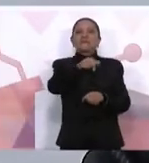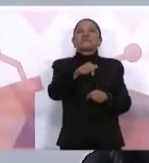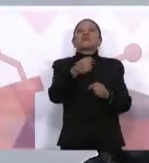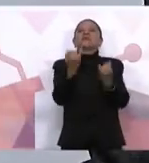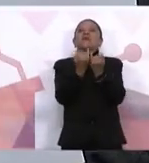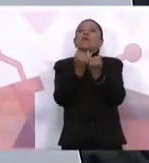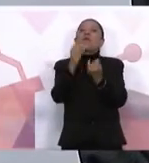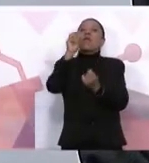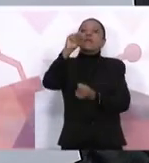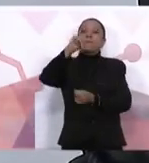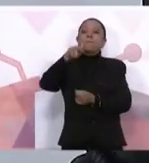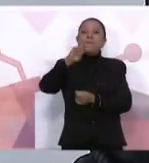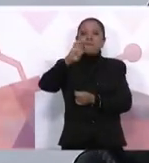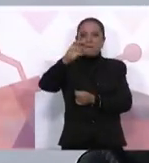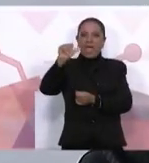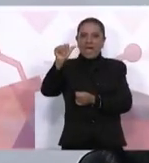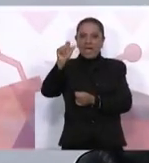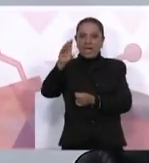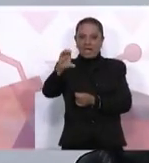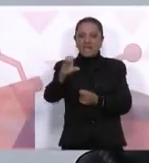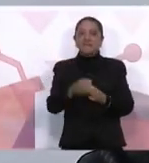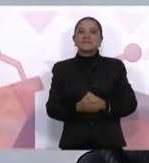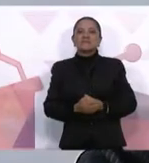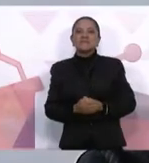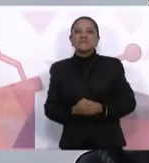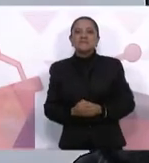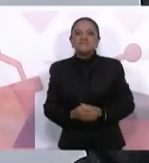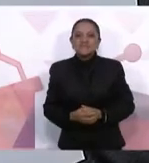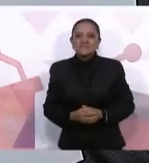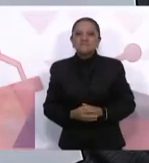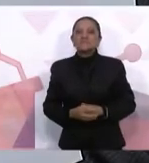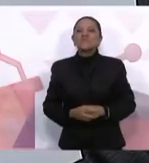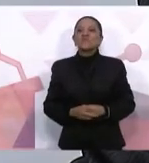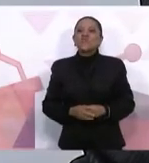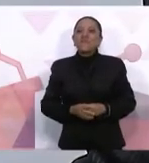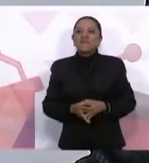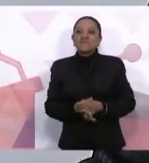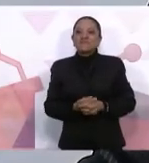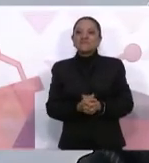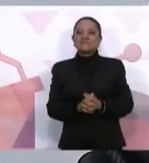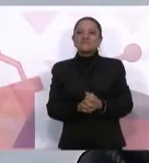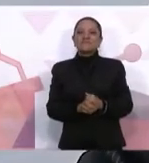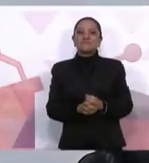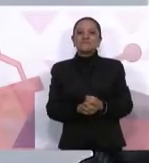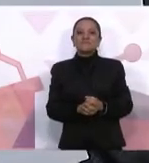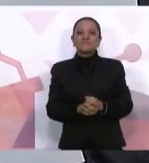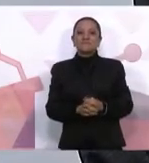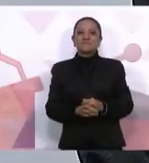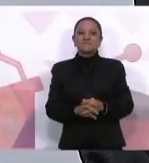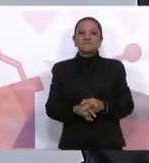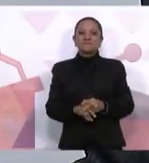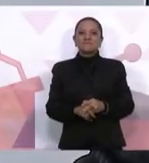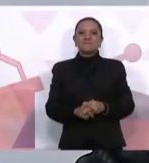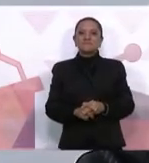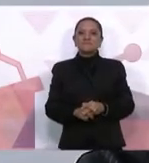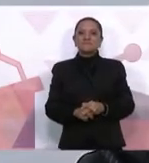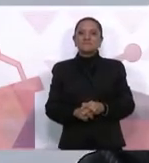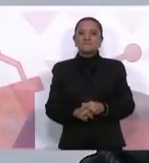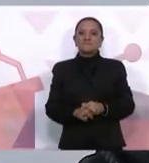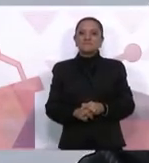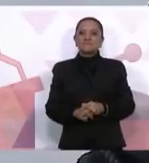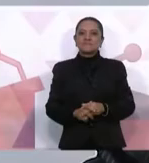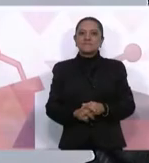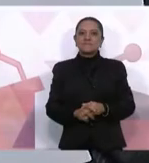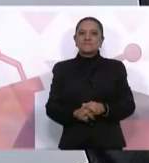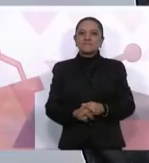ipepac soy carlos félix y es para mí un placer darles la más cordial bienvenida a los candidatos a representantes